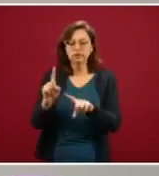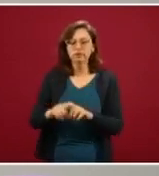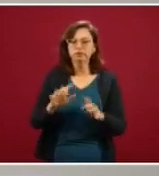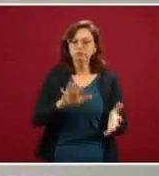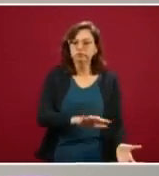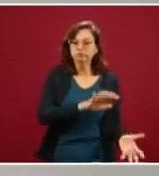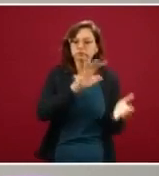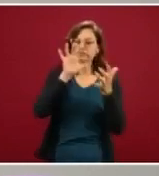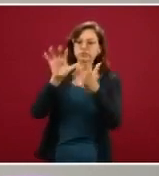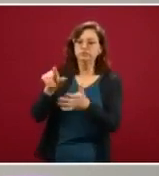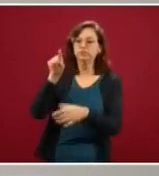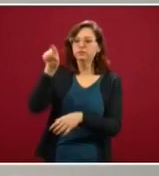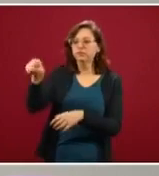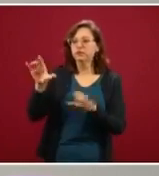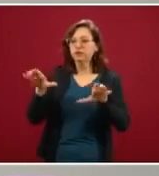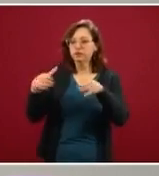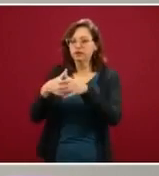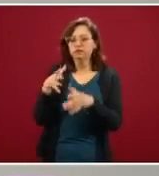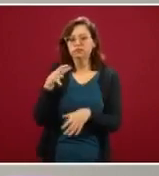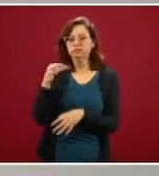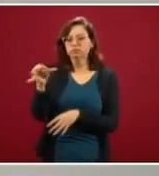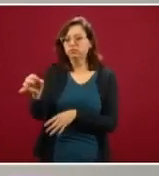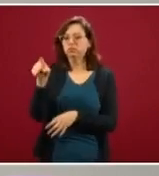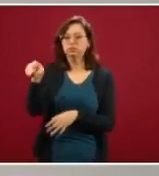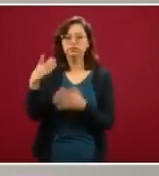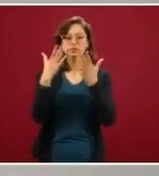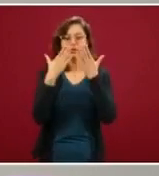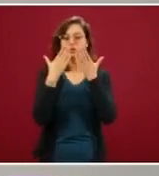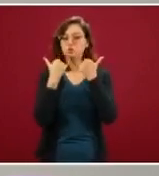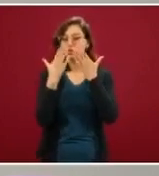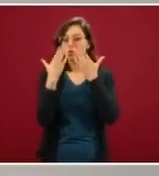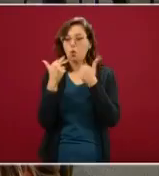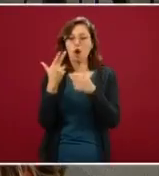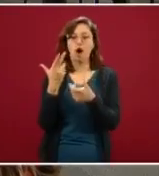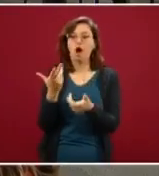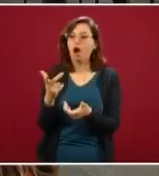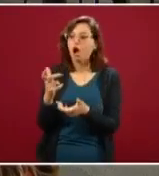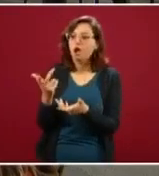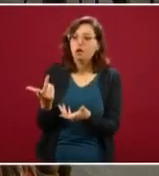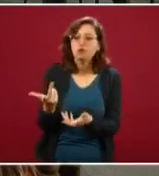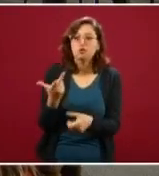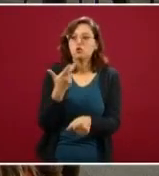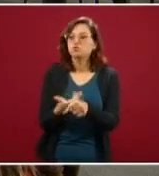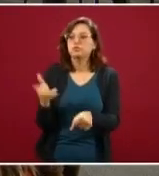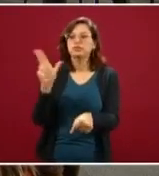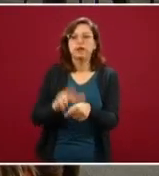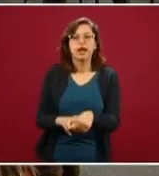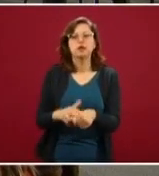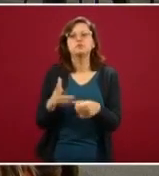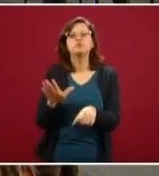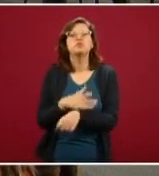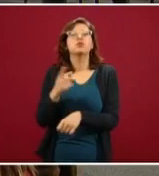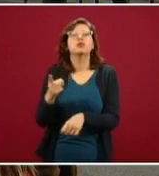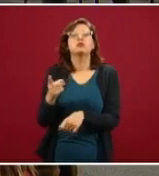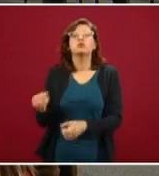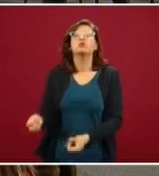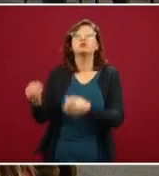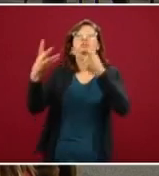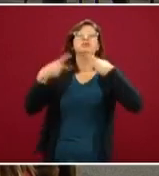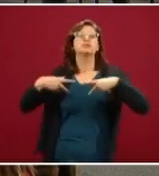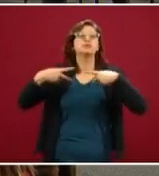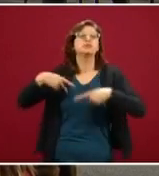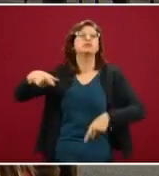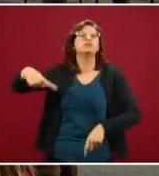localidades más pequeñas donde no tenemos una unidad médica fija porque son localidades de 200, 300, 400